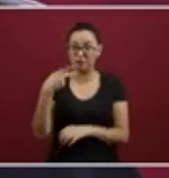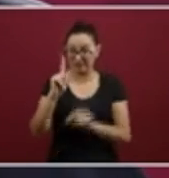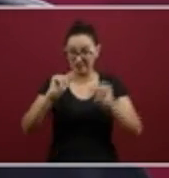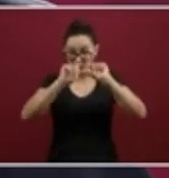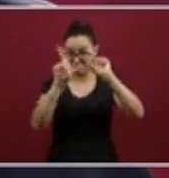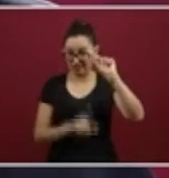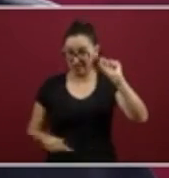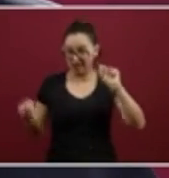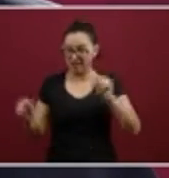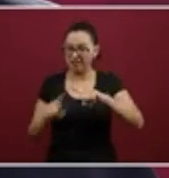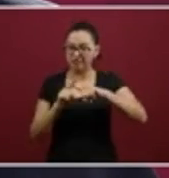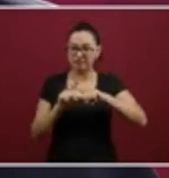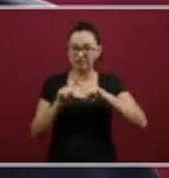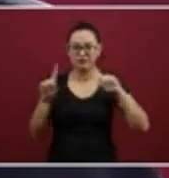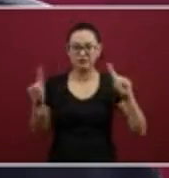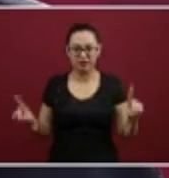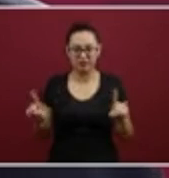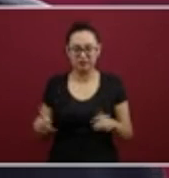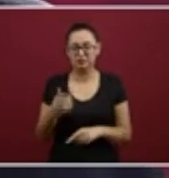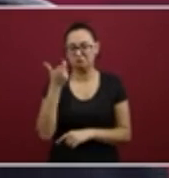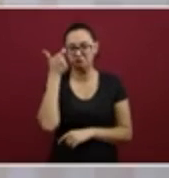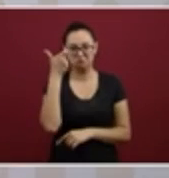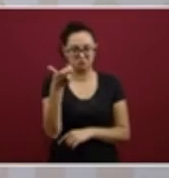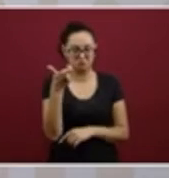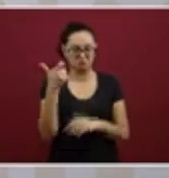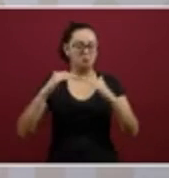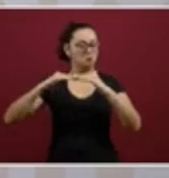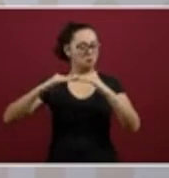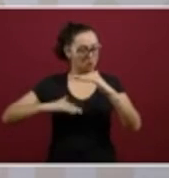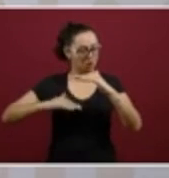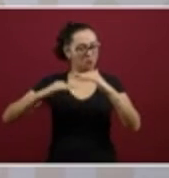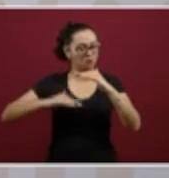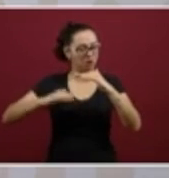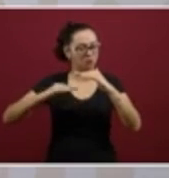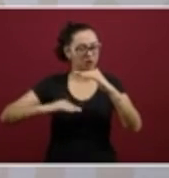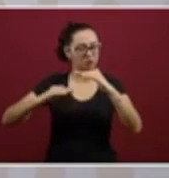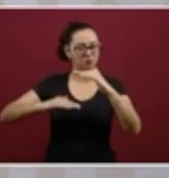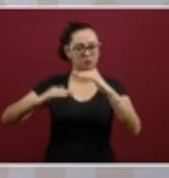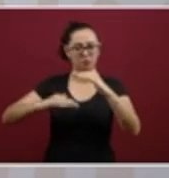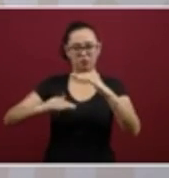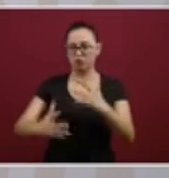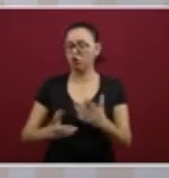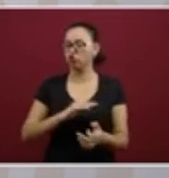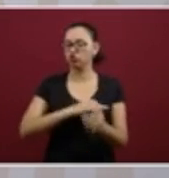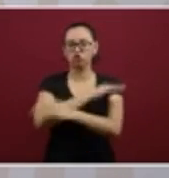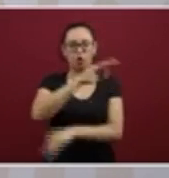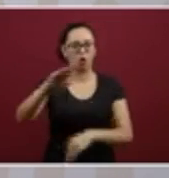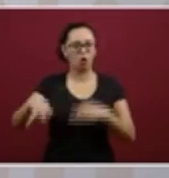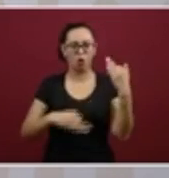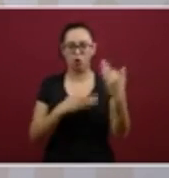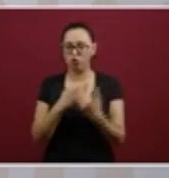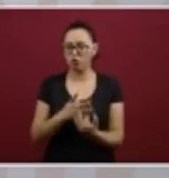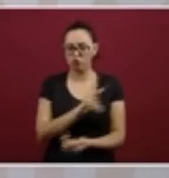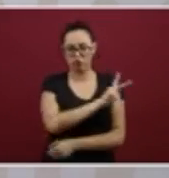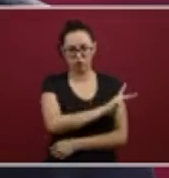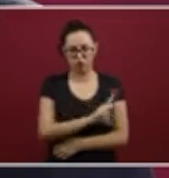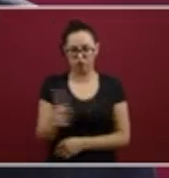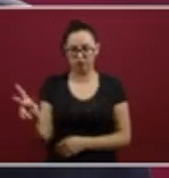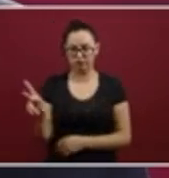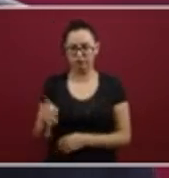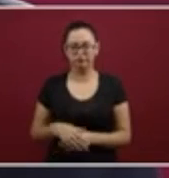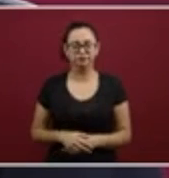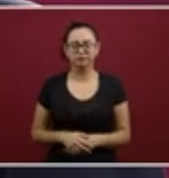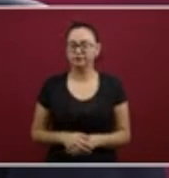mantener tarifas bajas para todos los consumidores. No va a ser como